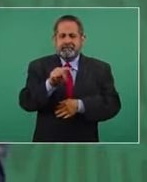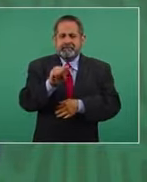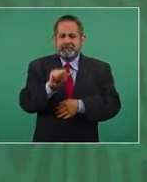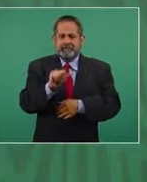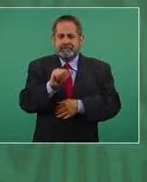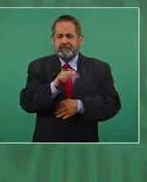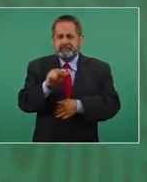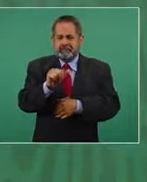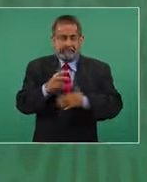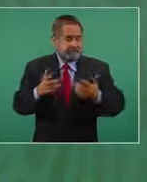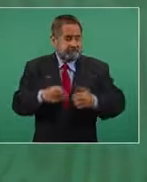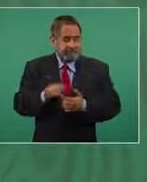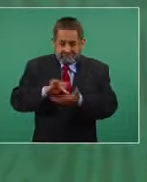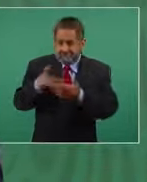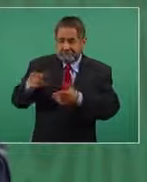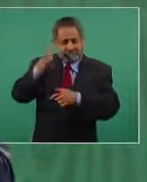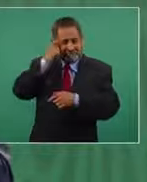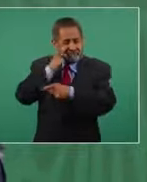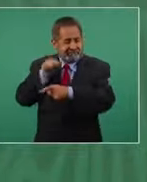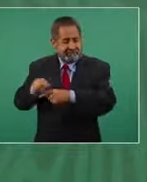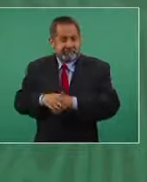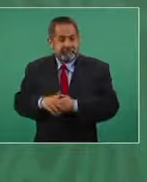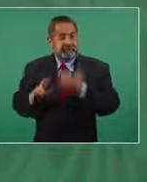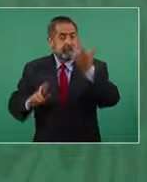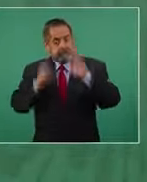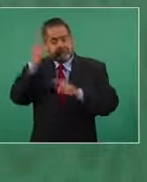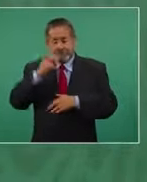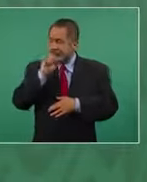En la revolución, lo mismo.